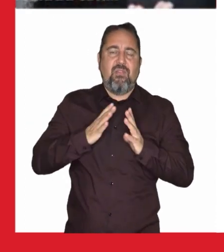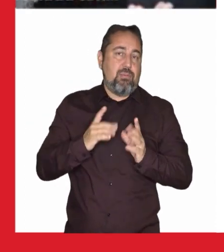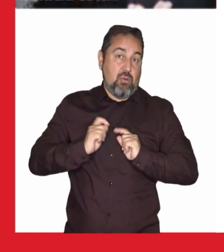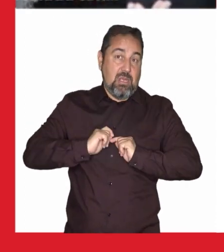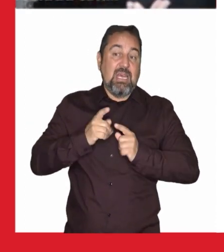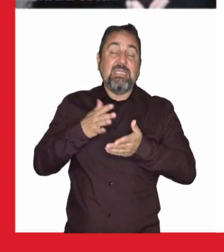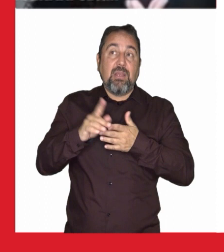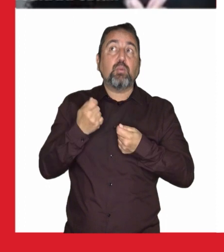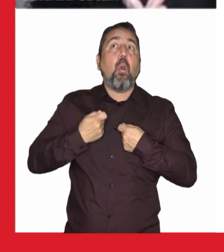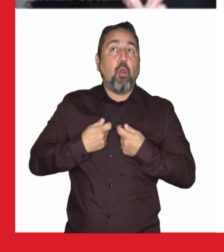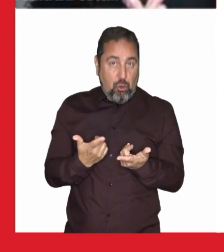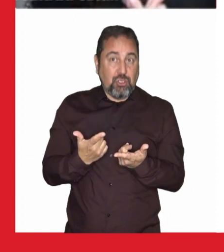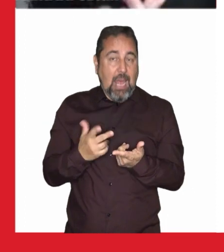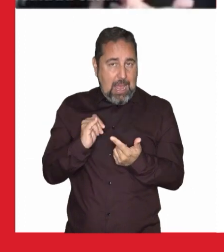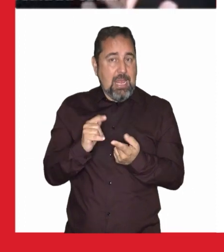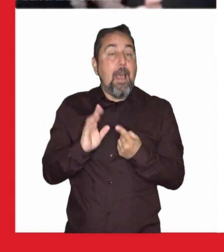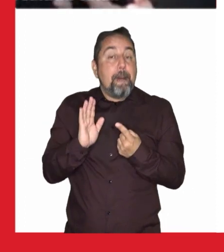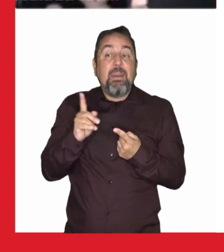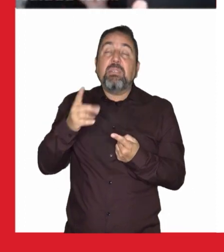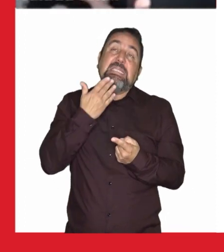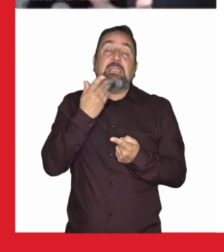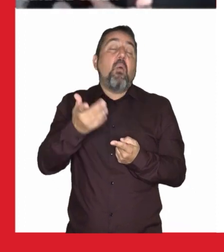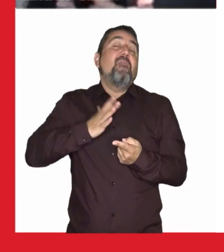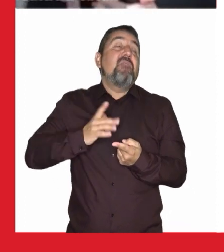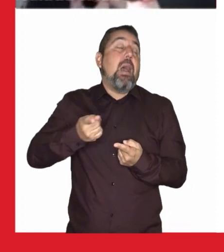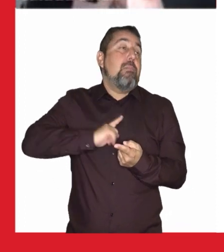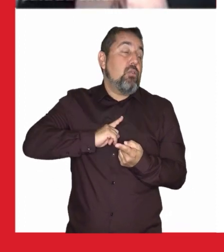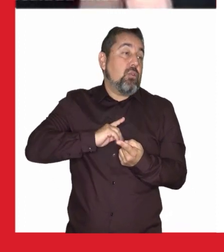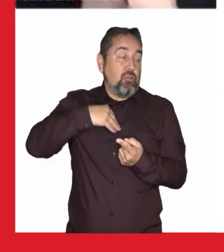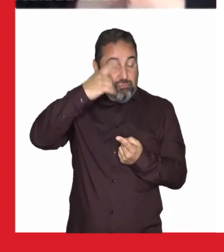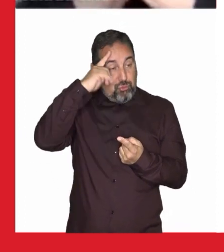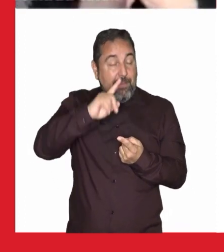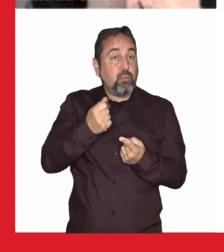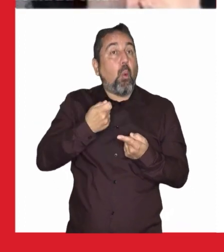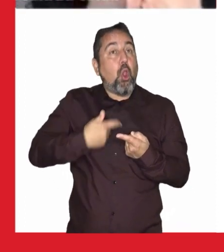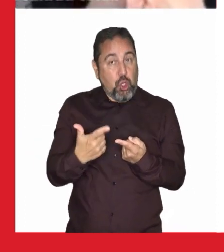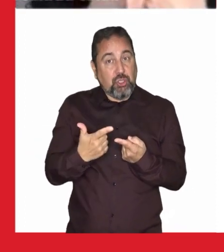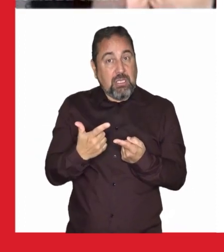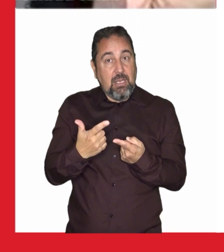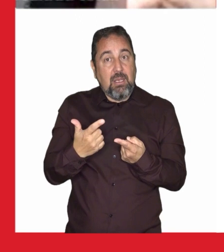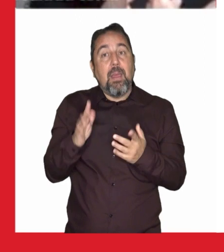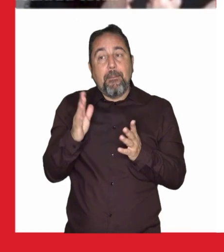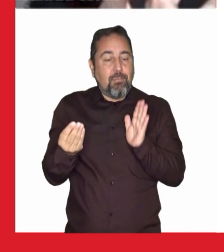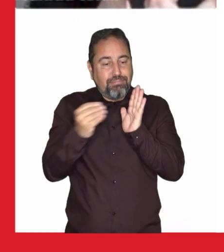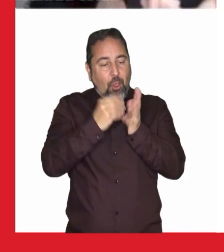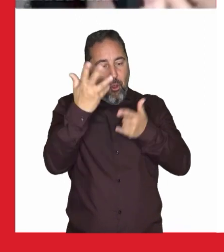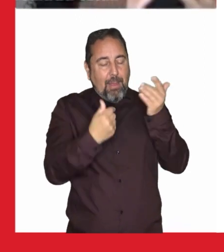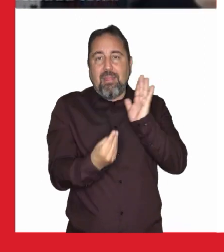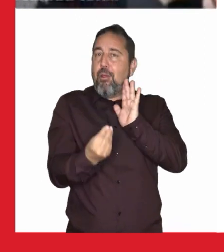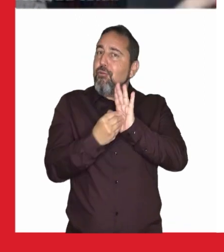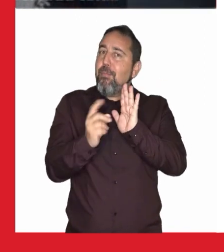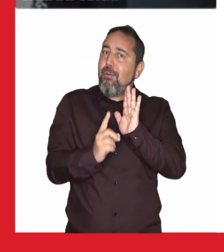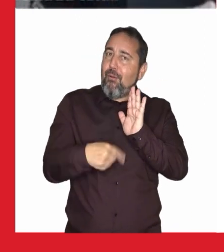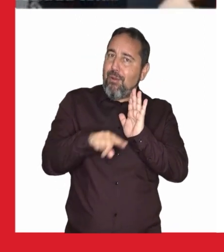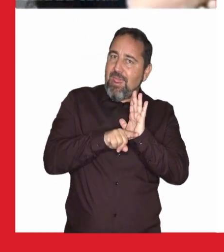al negocio, que eso en realidad tiene un coste, pero si no, como nos lo están haciendo como favor, no nos damos cuenta de que es un coste y